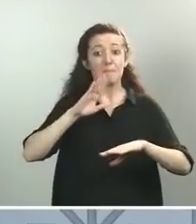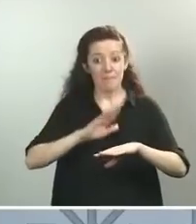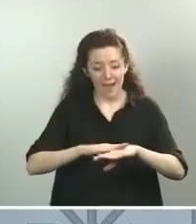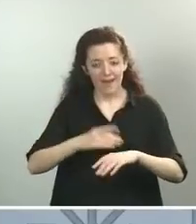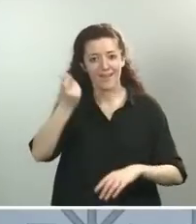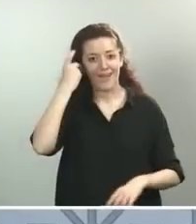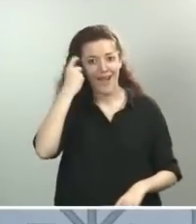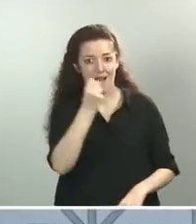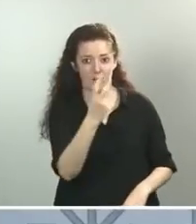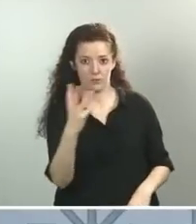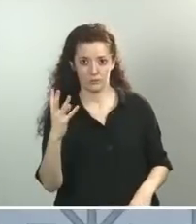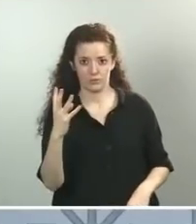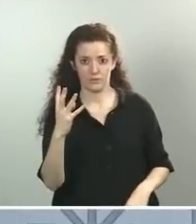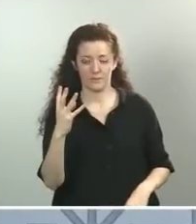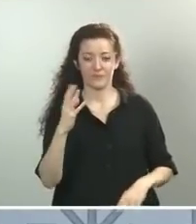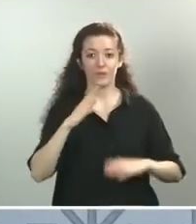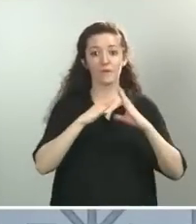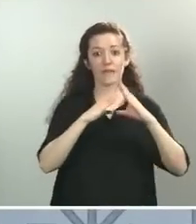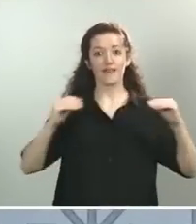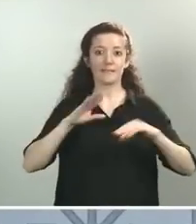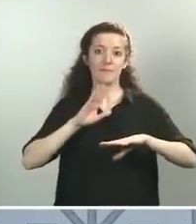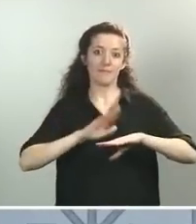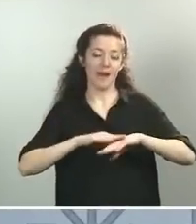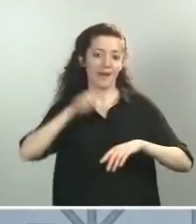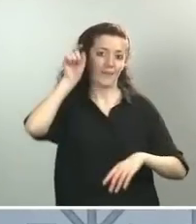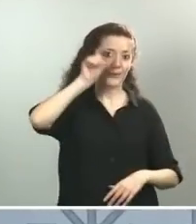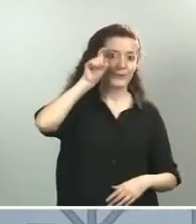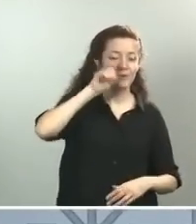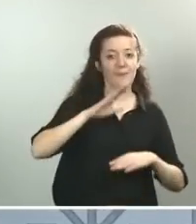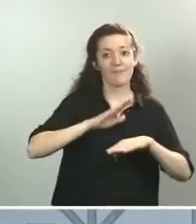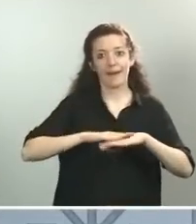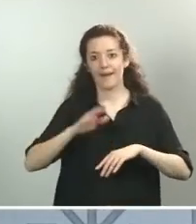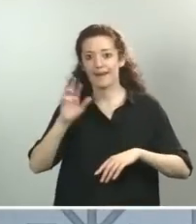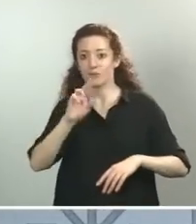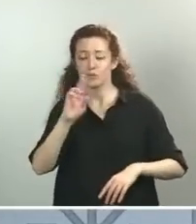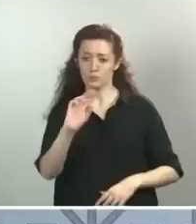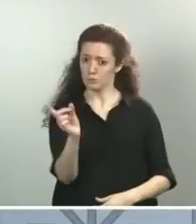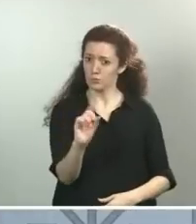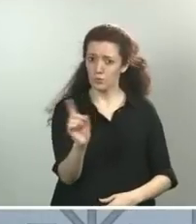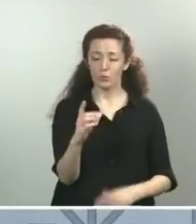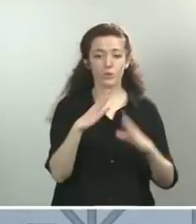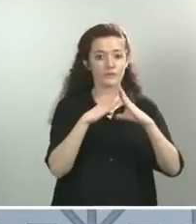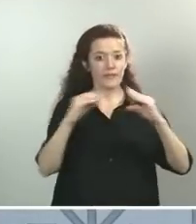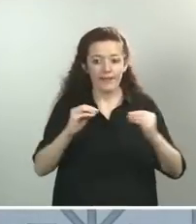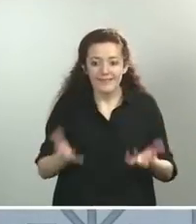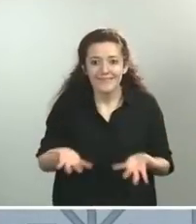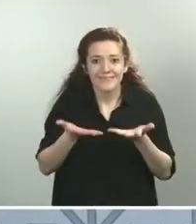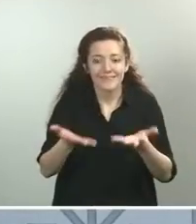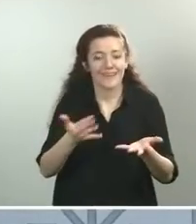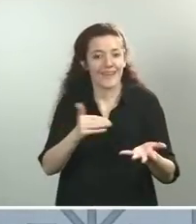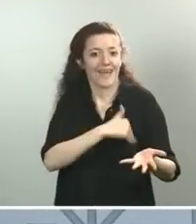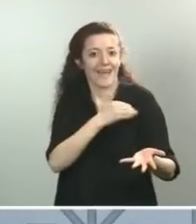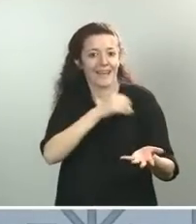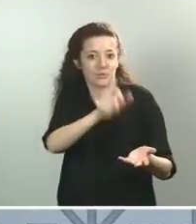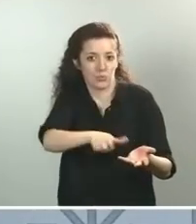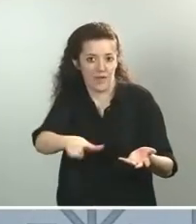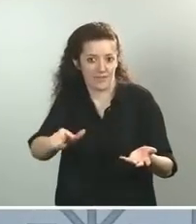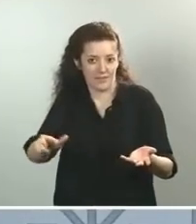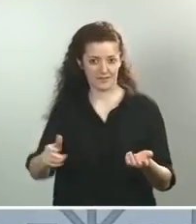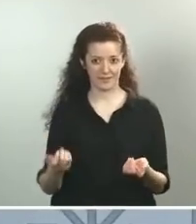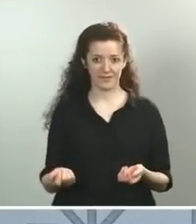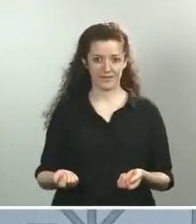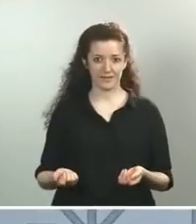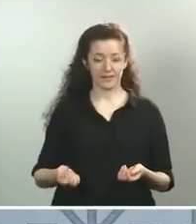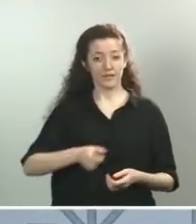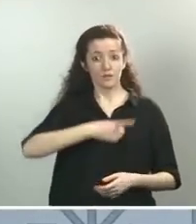non son para os profesores, non son para os rectores, todos nós, e moito de nós para o ministro, naturalmente, todos nós estamos ao servicio dos estudiantes,